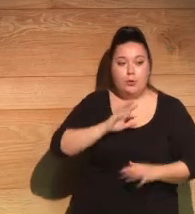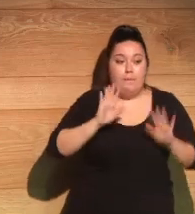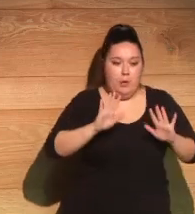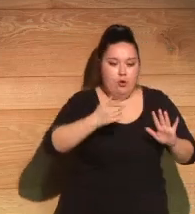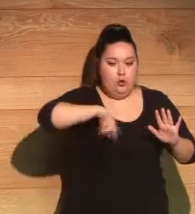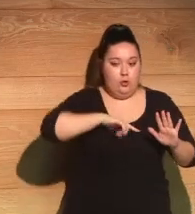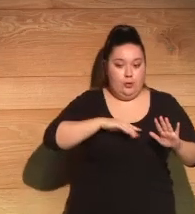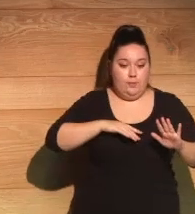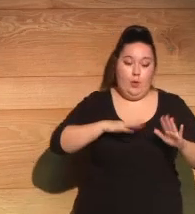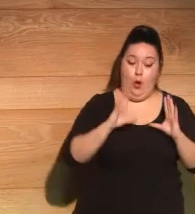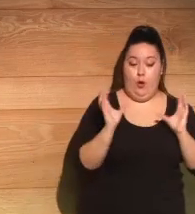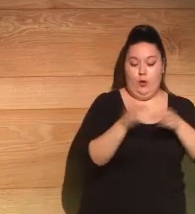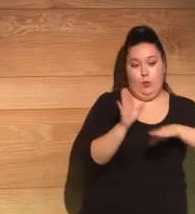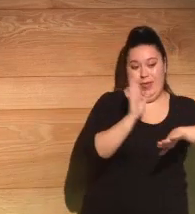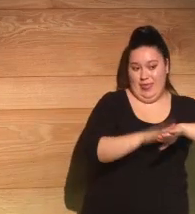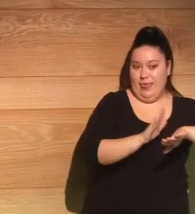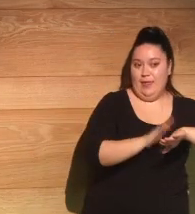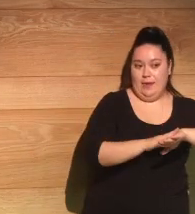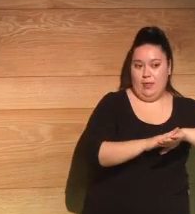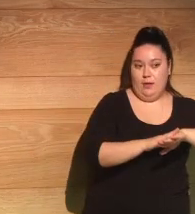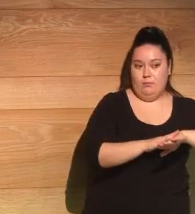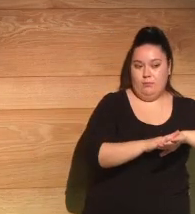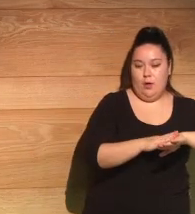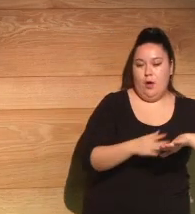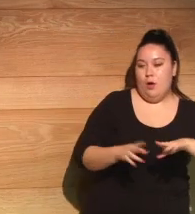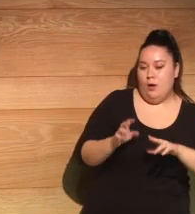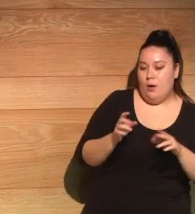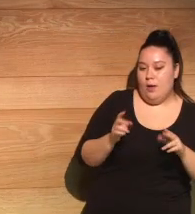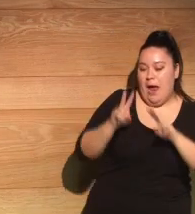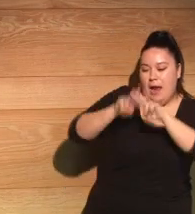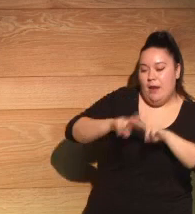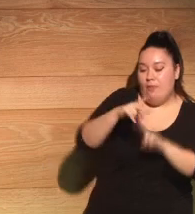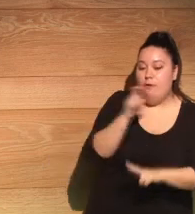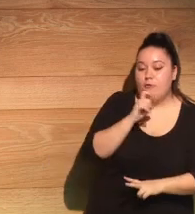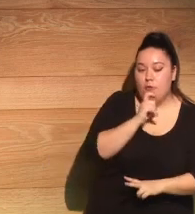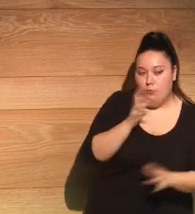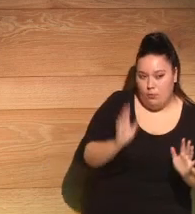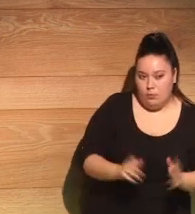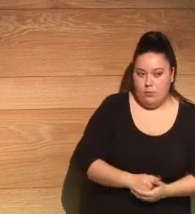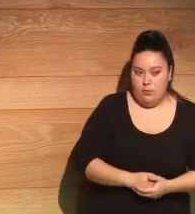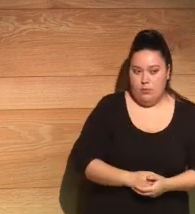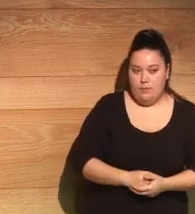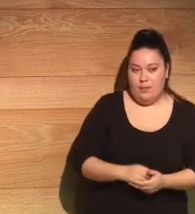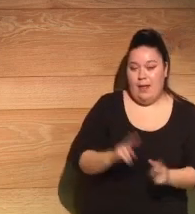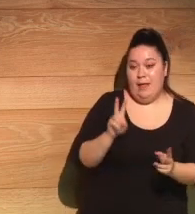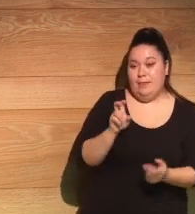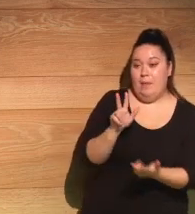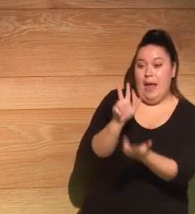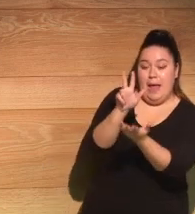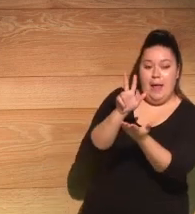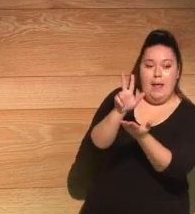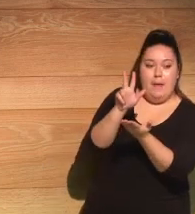debemos reaccionar. Si debemos buscar como una especie de remuneración individual, o una especie como de... Evidentemente el tema de los impuestos es clarísimo, y esto